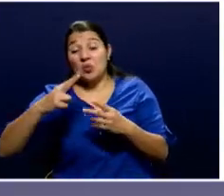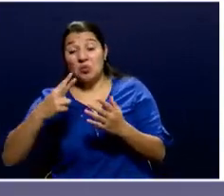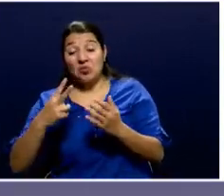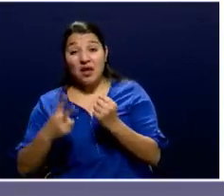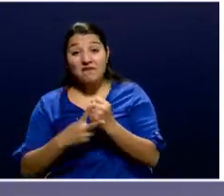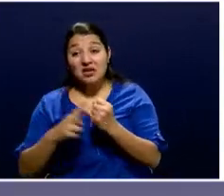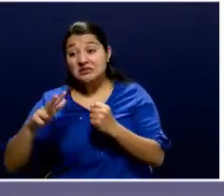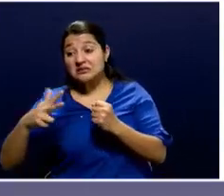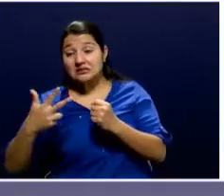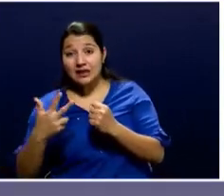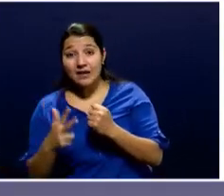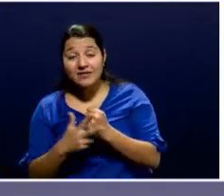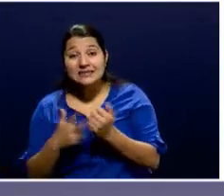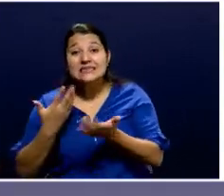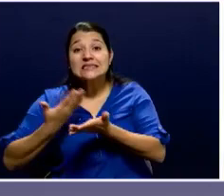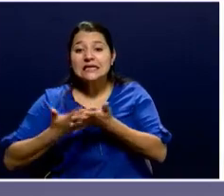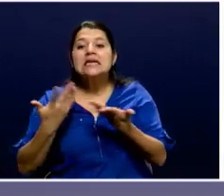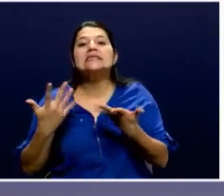una película.